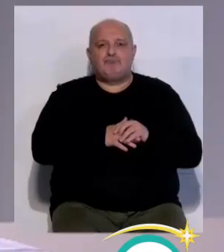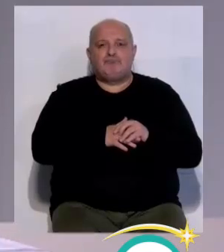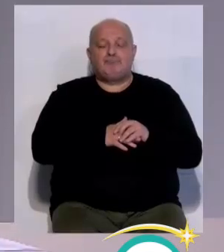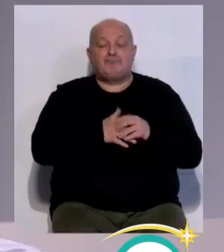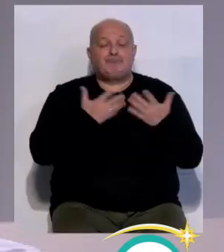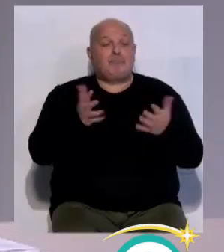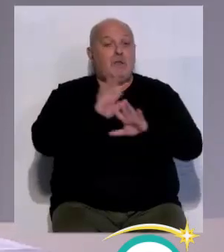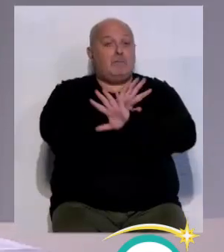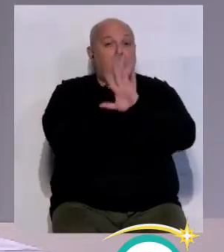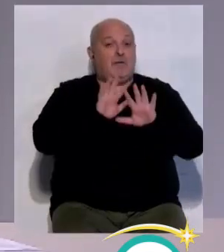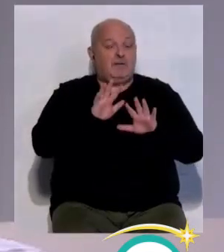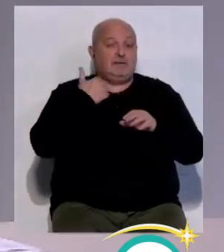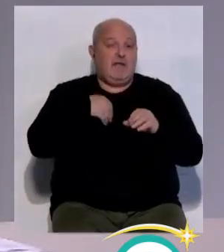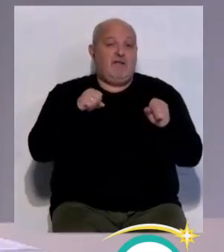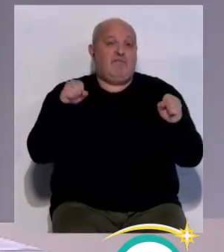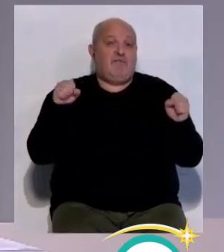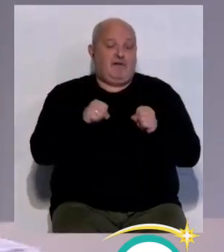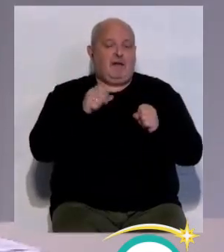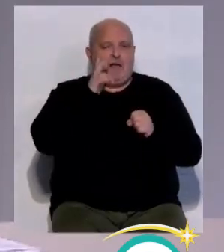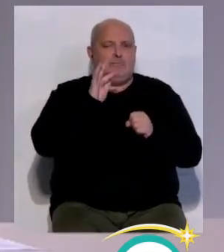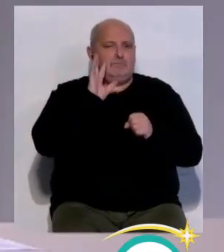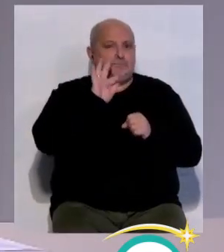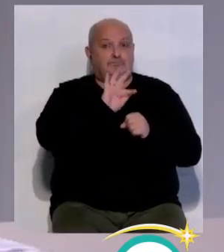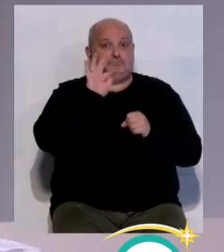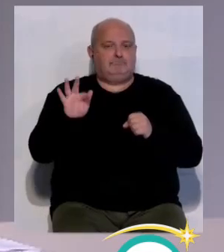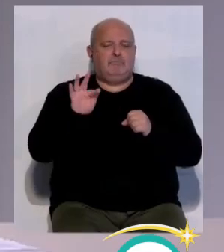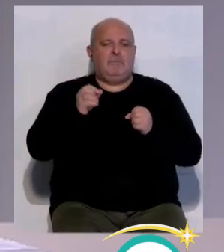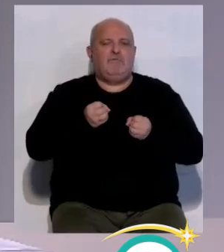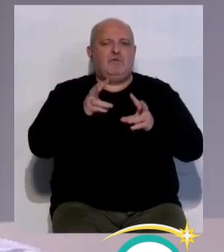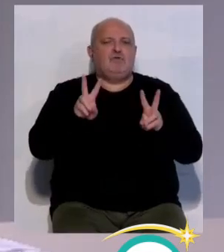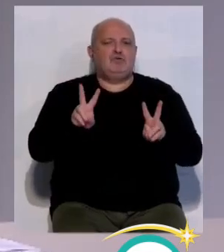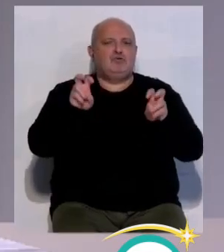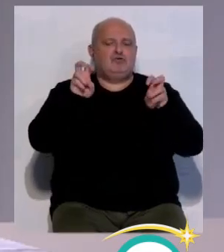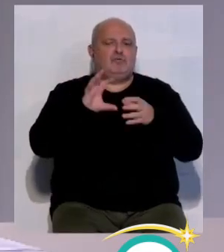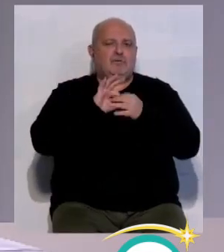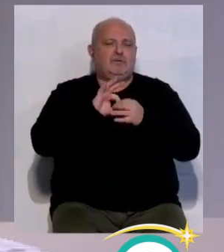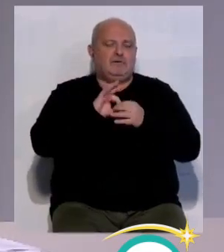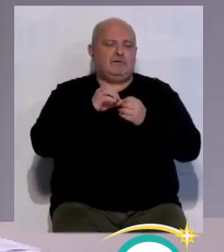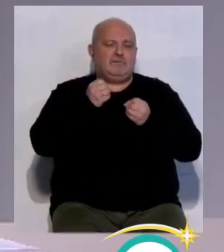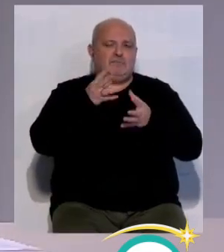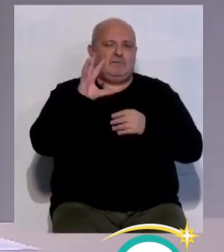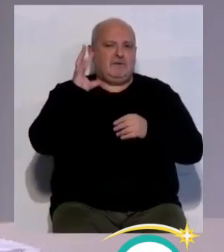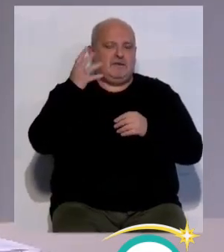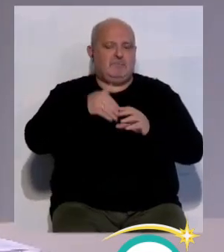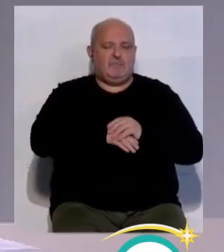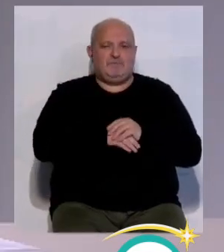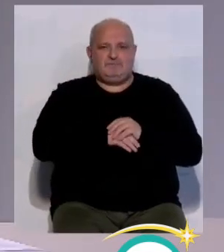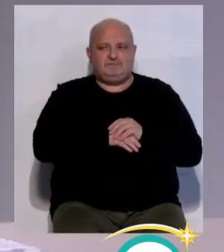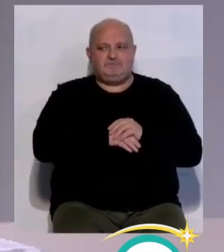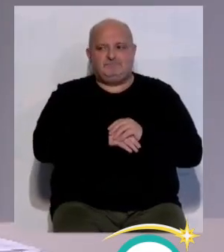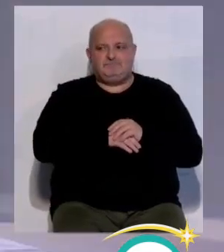Y parece que ha llegado el frío. Les ofrecemos a continuación todos los detalles en nuestra información